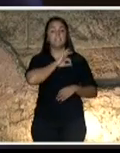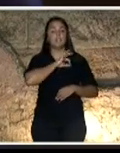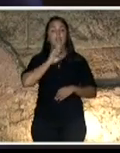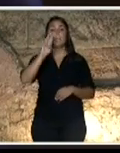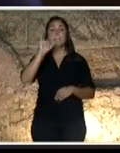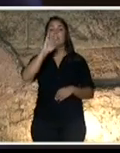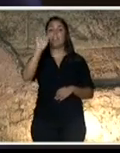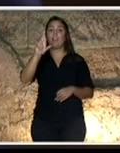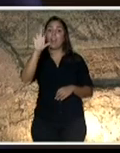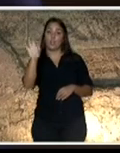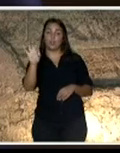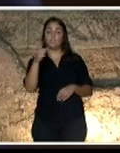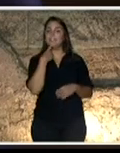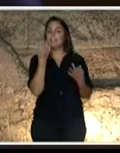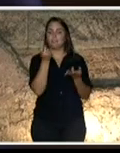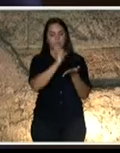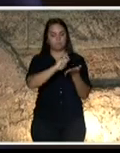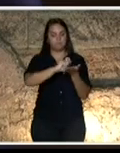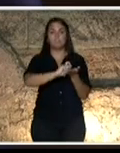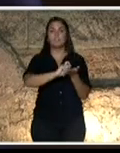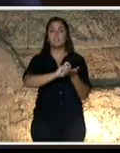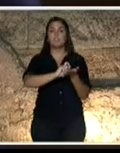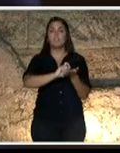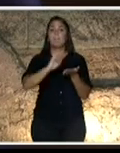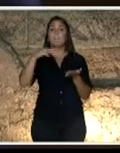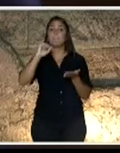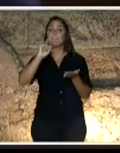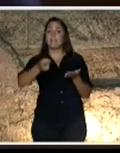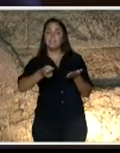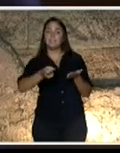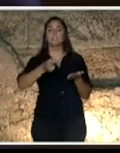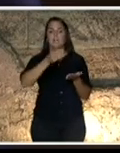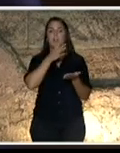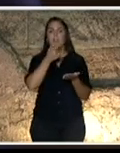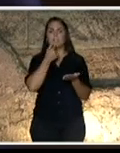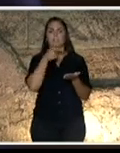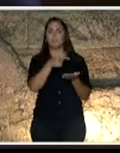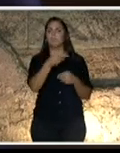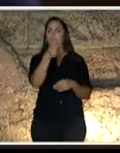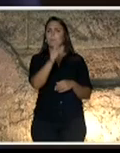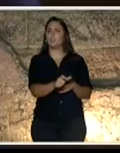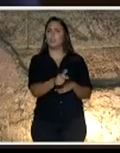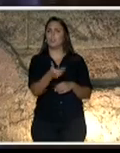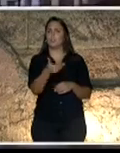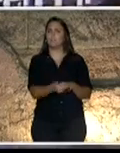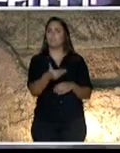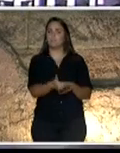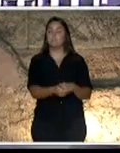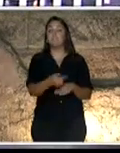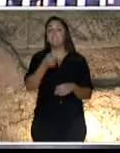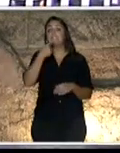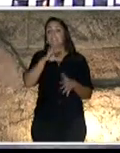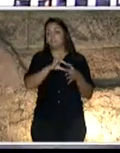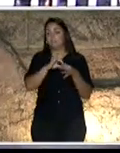definido utilizando la terminología de Max Weber como un individuo carismático y, según